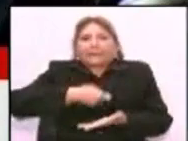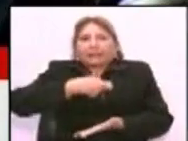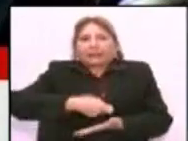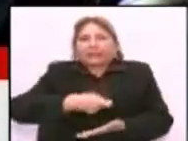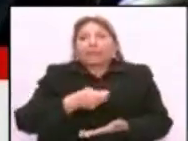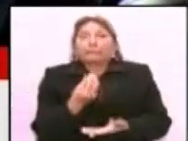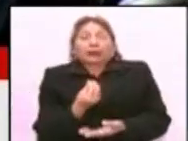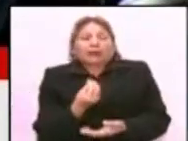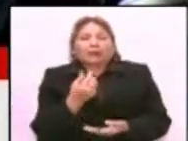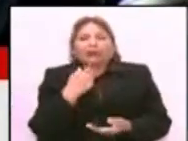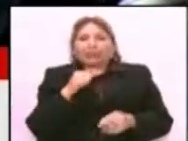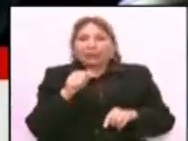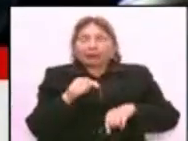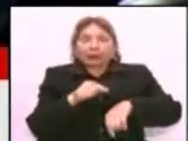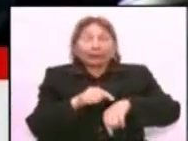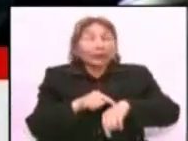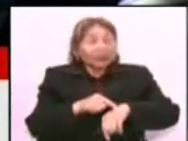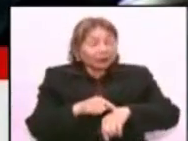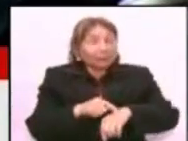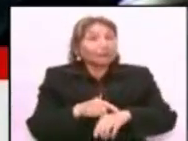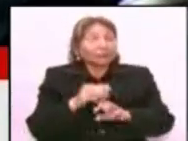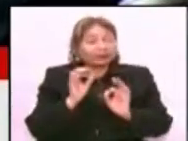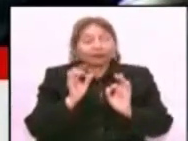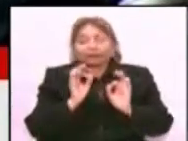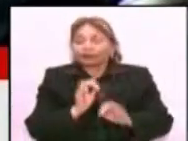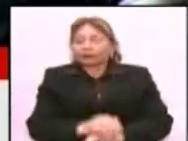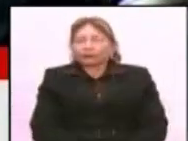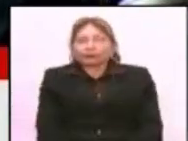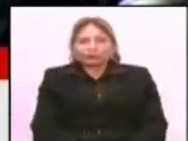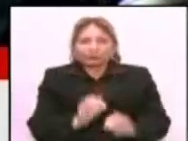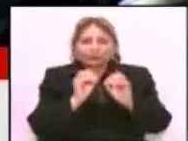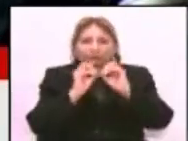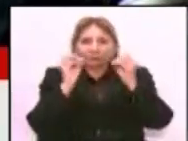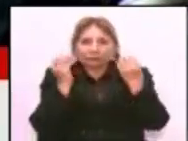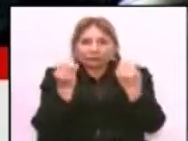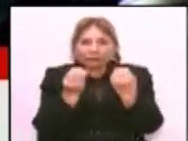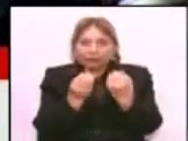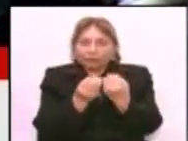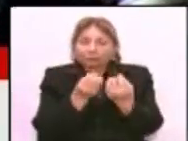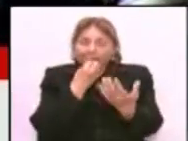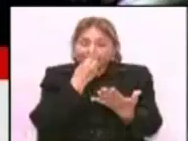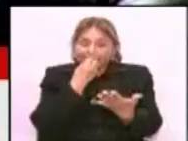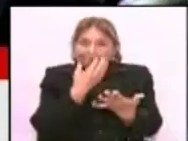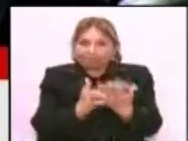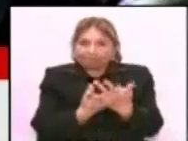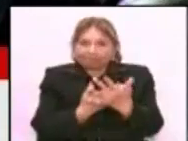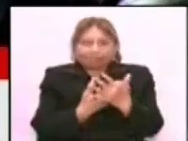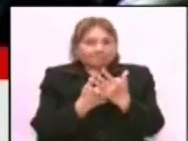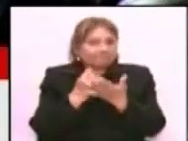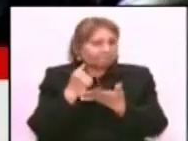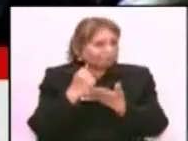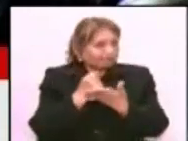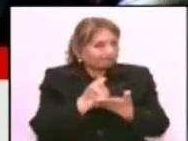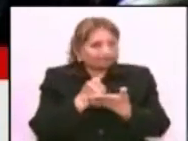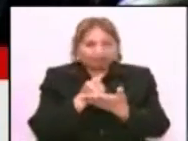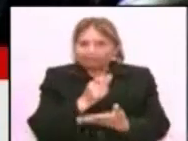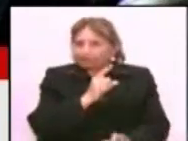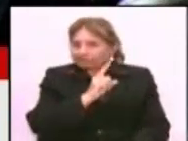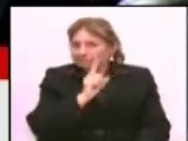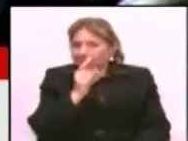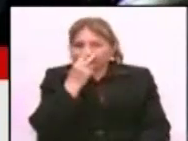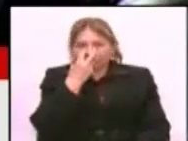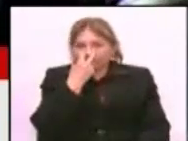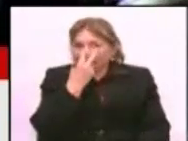por el momento todos son fundaciones, ¿no? O organismos que buscan un bien social. No vemos este mecanismo